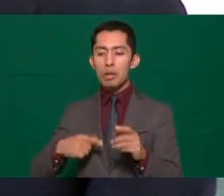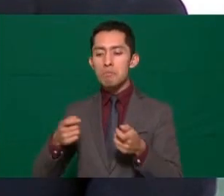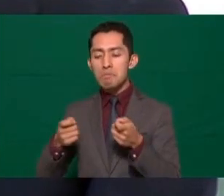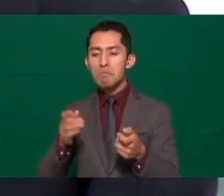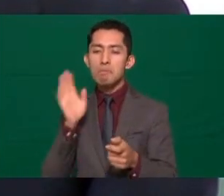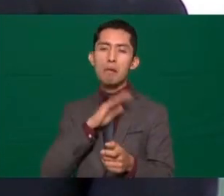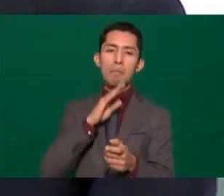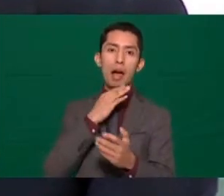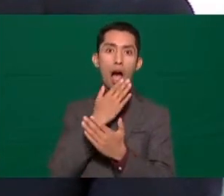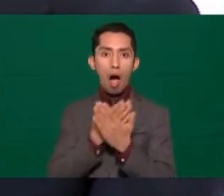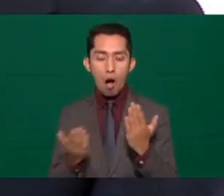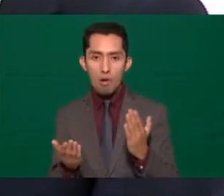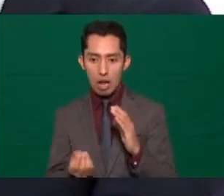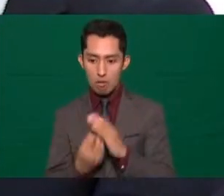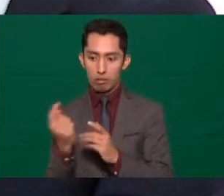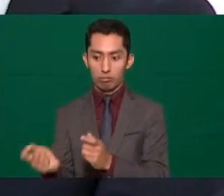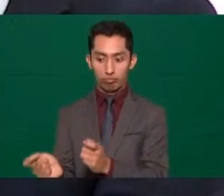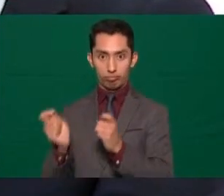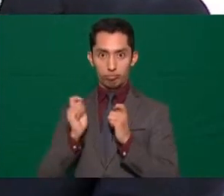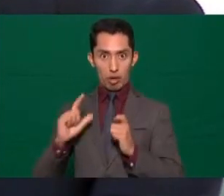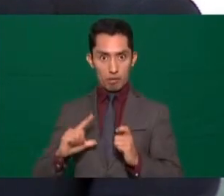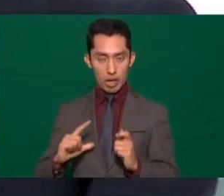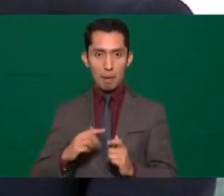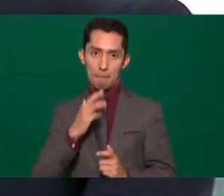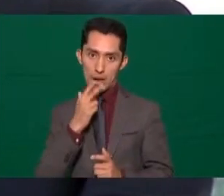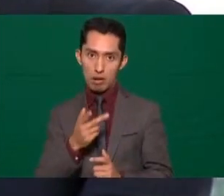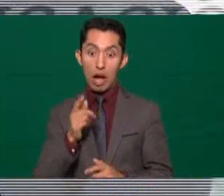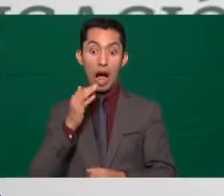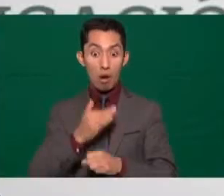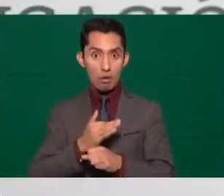Por eso se triunfó. Hay quienes